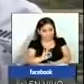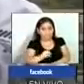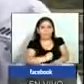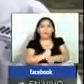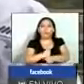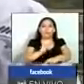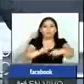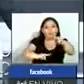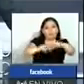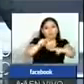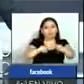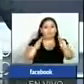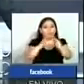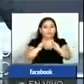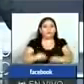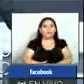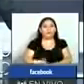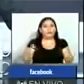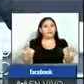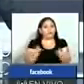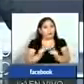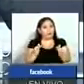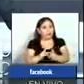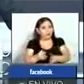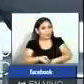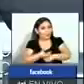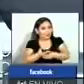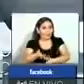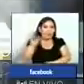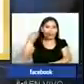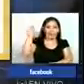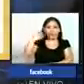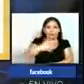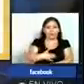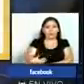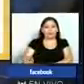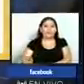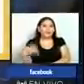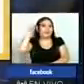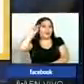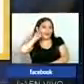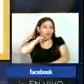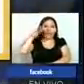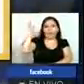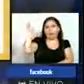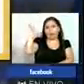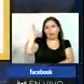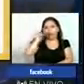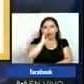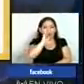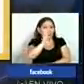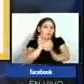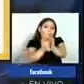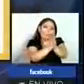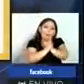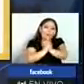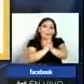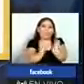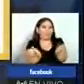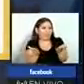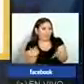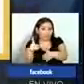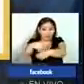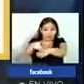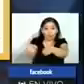las obras Bien y tal y como lo mencionó En cadena nacional El presidente De la república Nayib Bukele Solicitó a los diputados En la